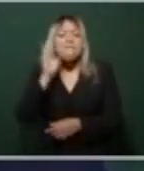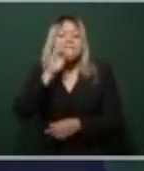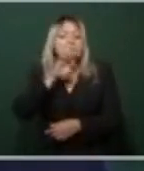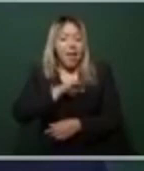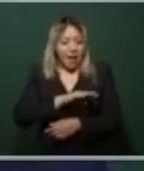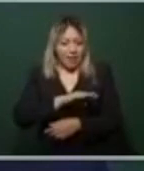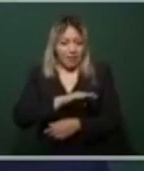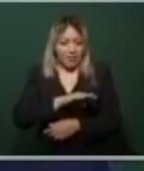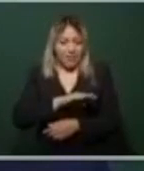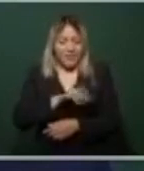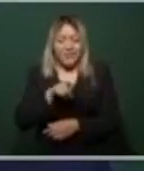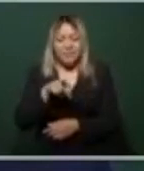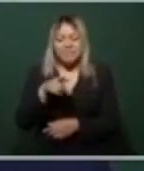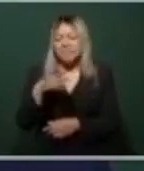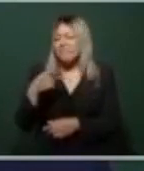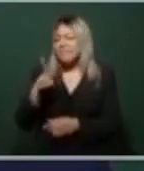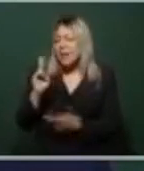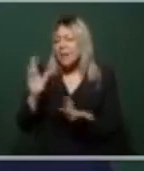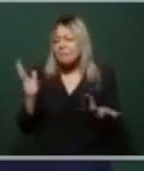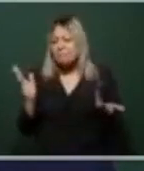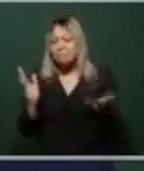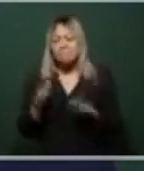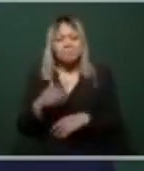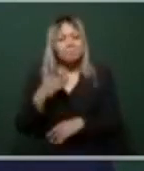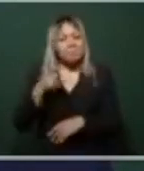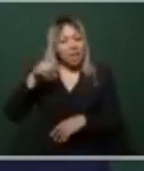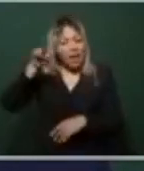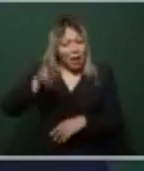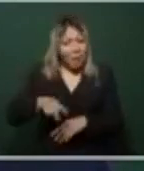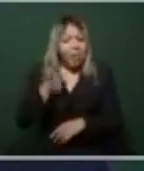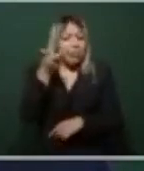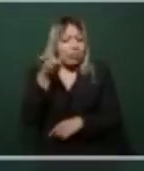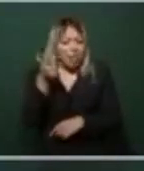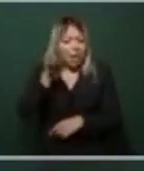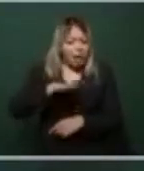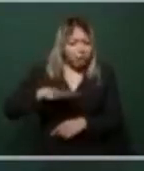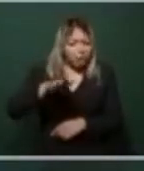Va muy bien la economía de México,